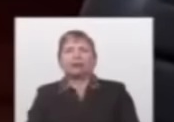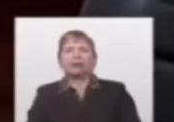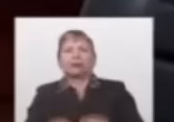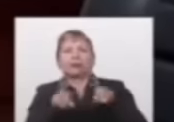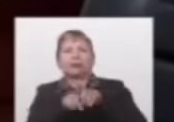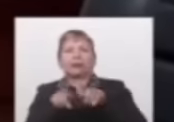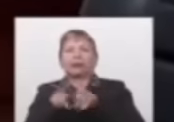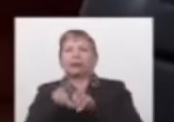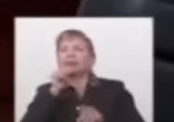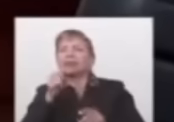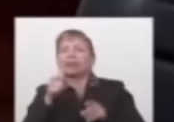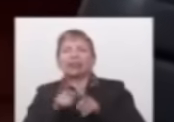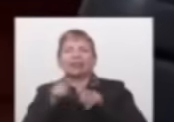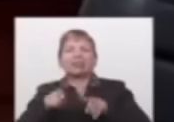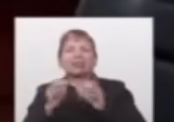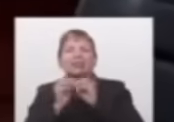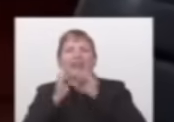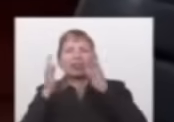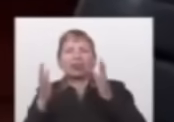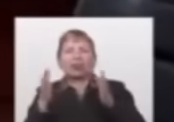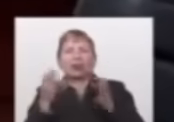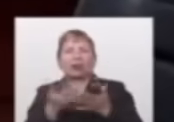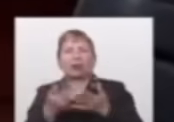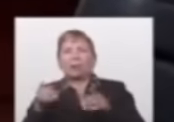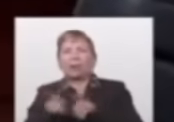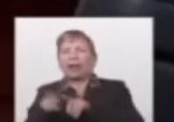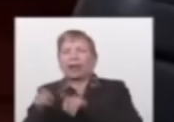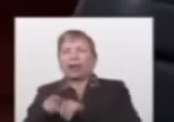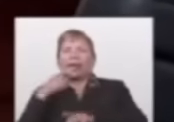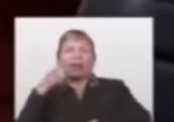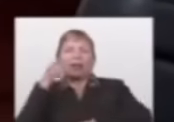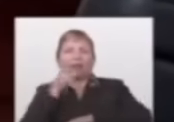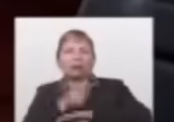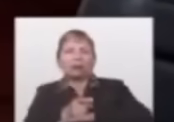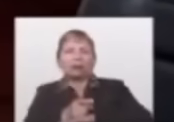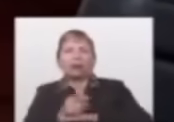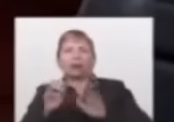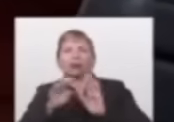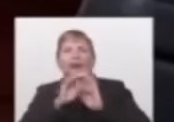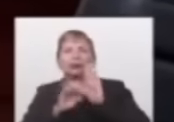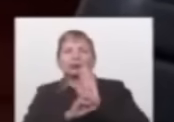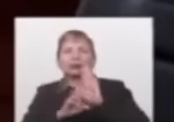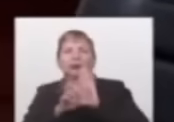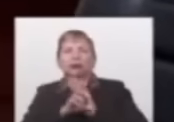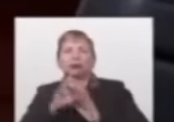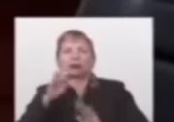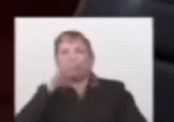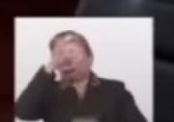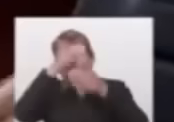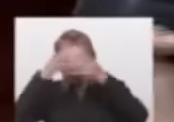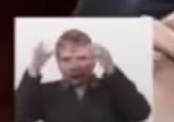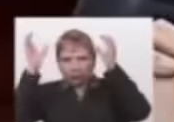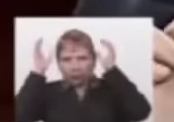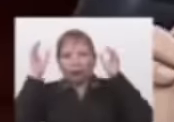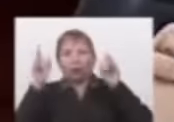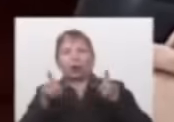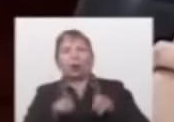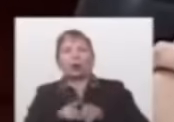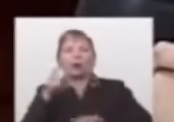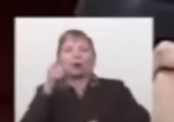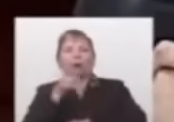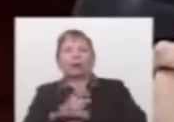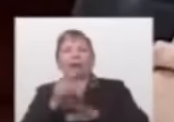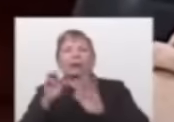Tanto es así que ese día, tanto como para la denuncia constitucional del señor Castillo, como para la